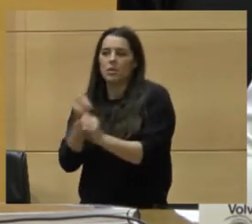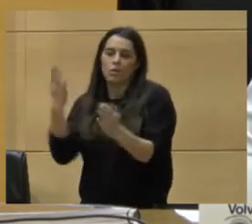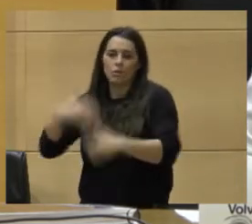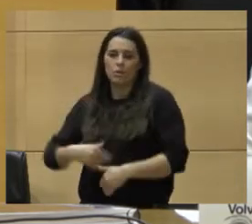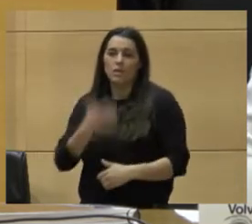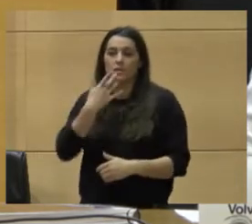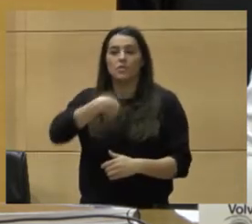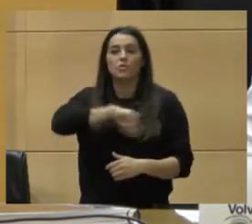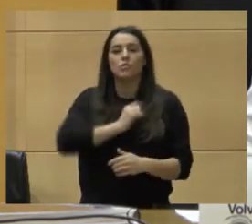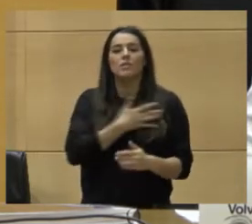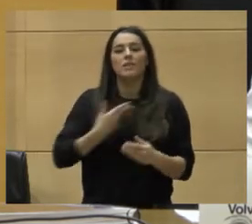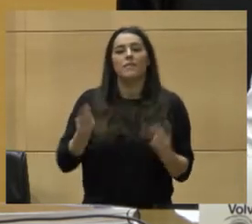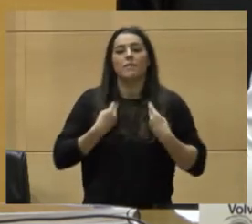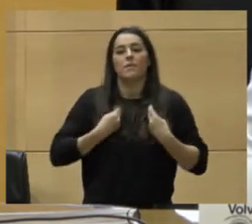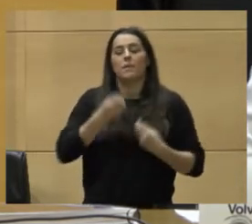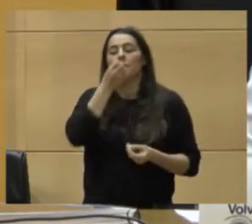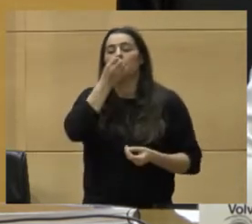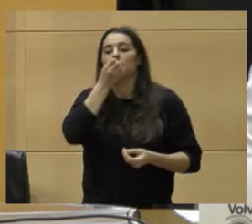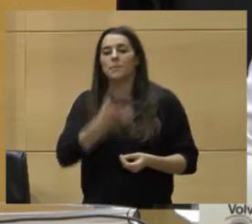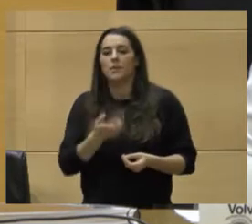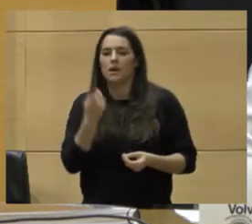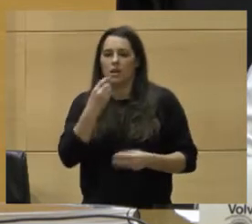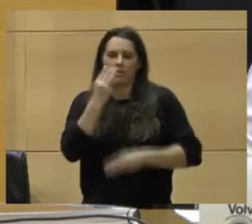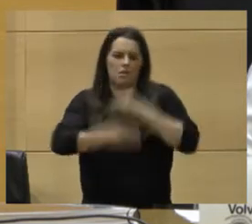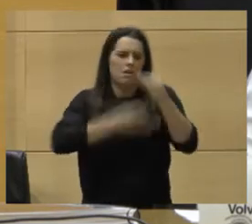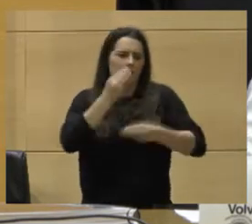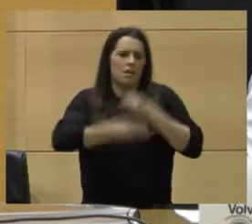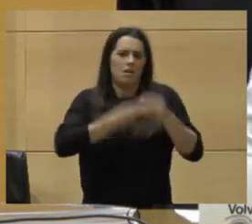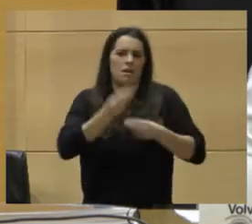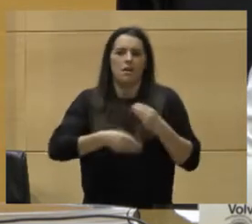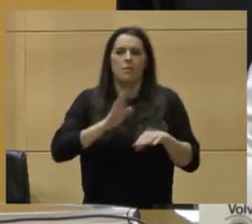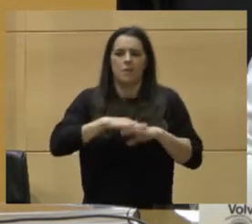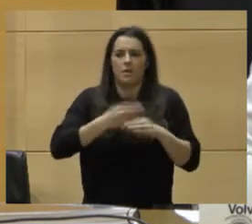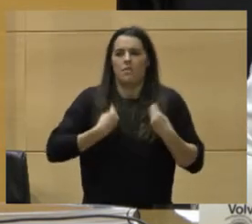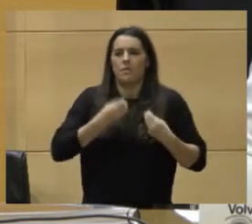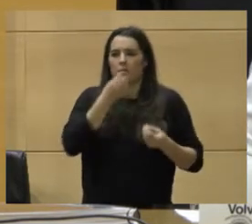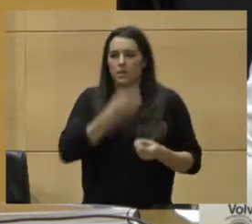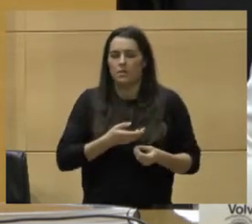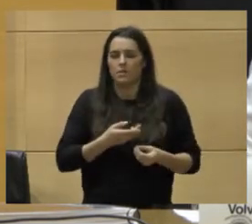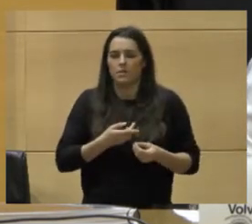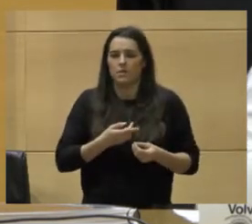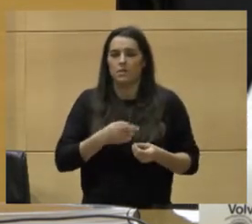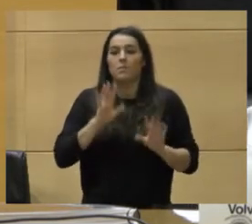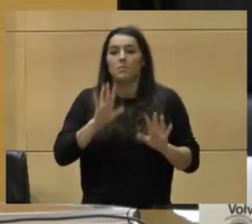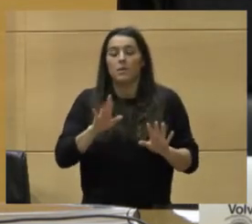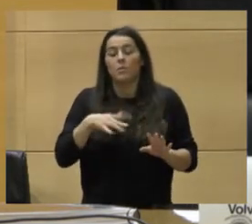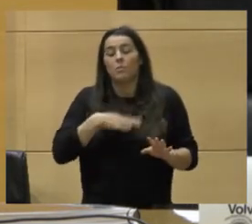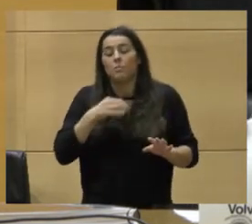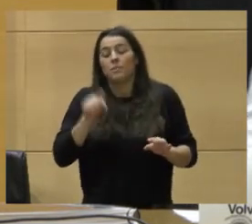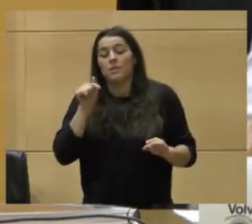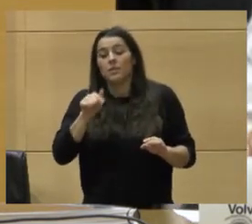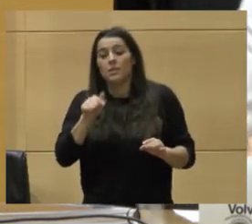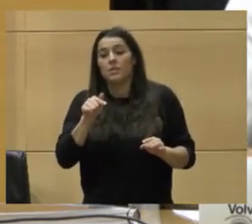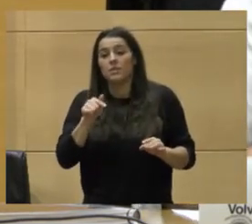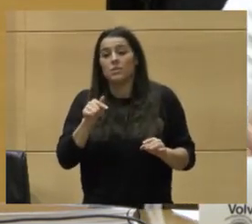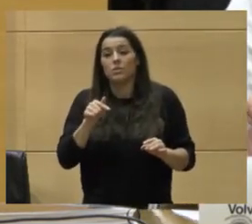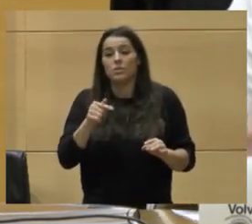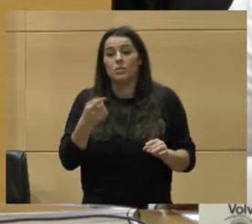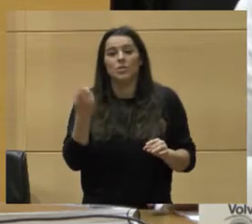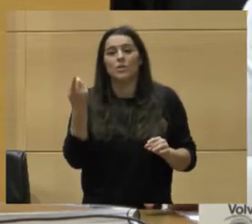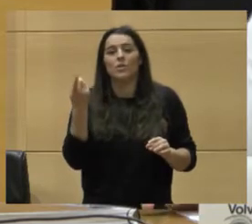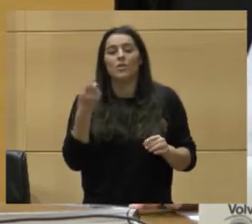hacer muchas cosas para que vivamos bien hace falta hacer muchas pero probablemente esas cosas a lo mejor no sirven para acumular capital